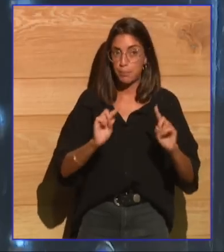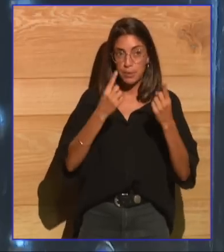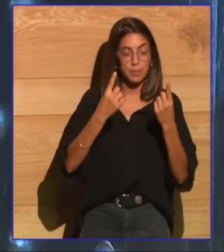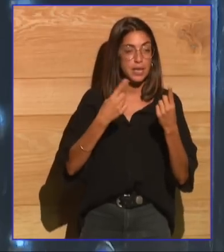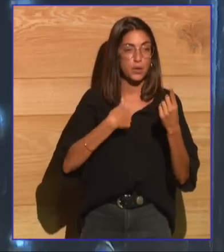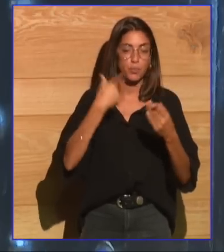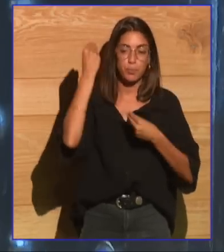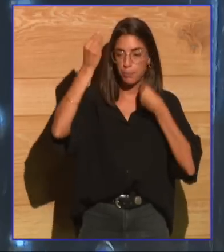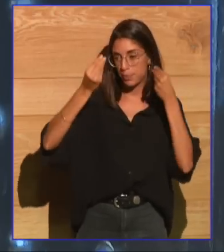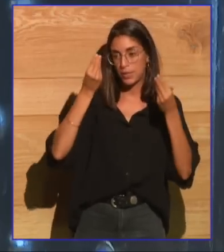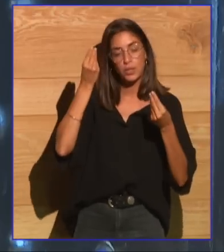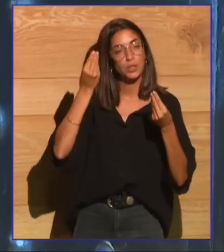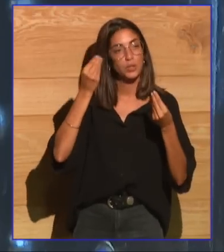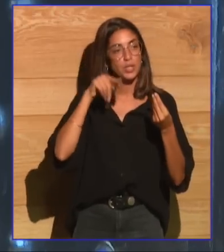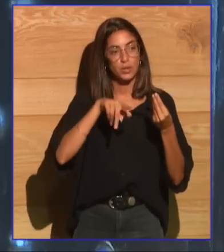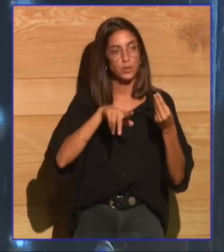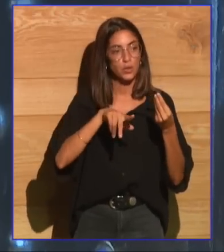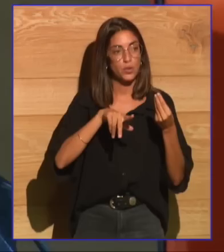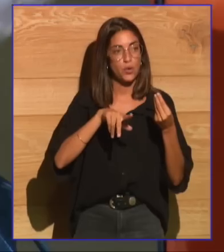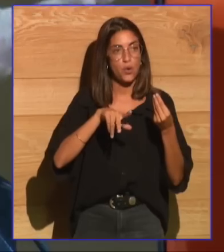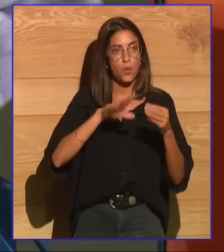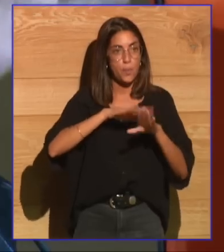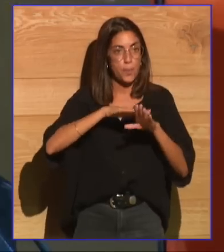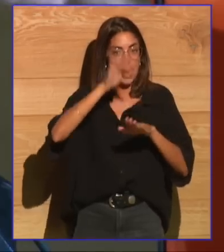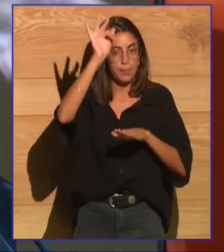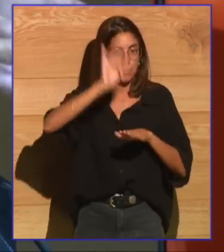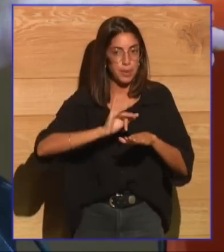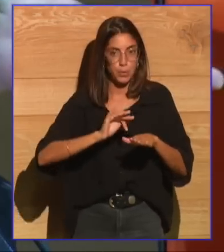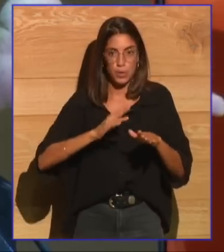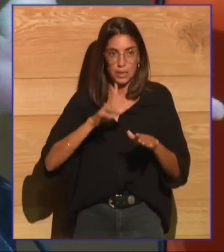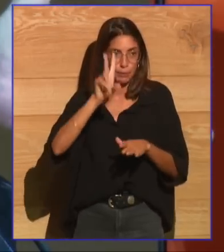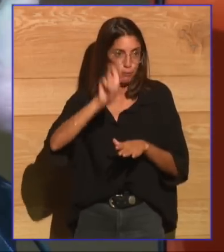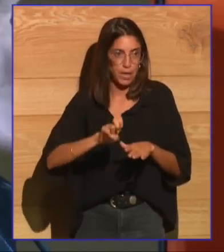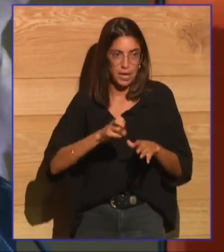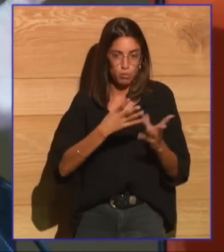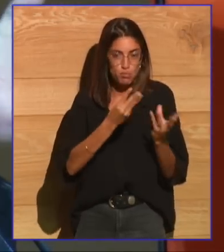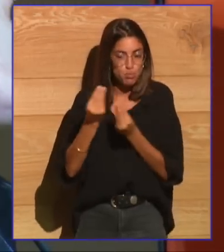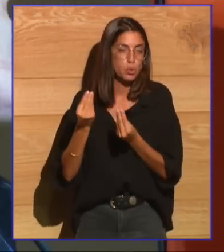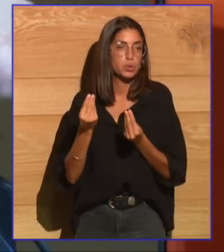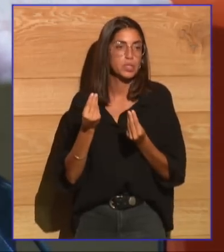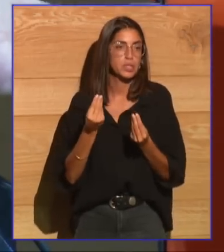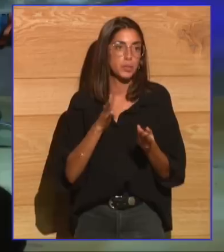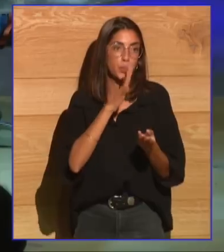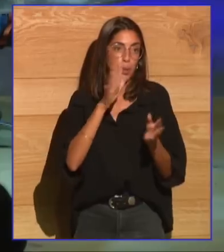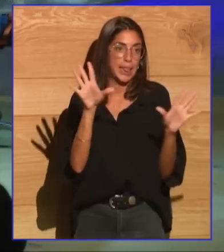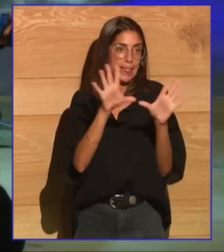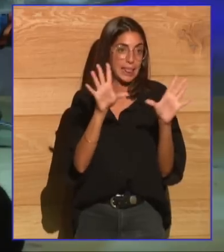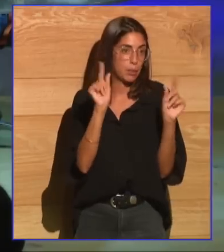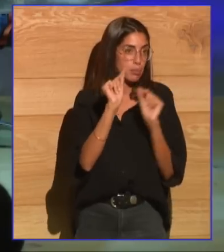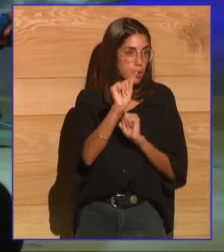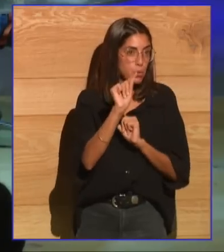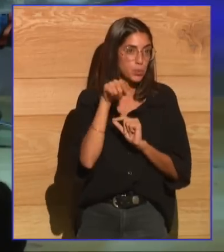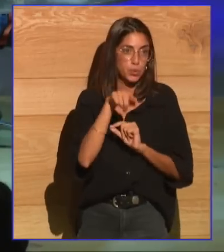ya te vale por de películas y un montón de filmografías en los primeros 10 minutos yo creo que hay hay cine ya para